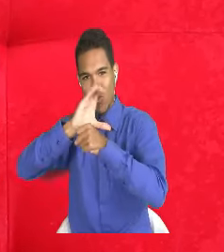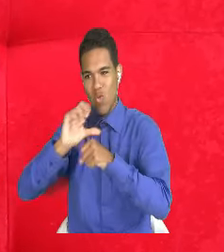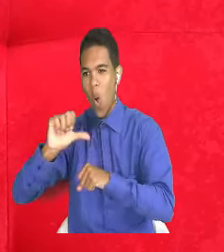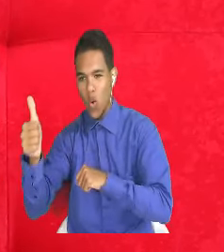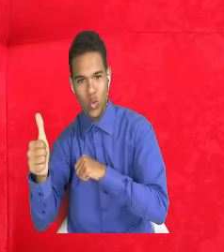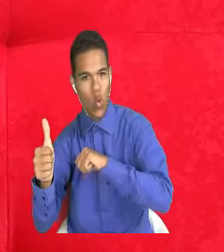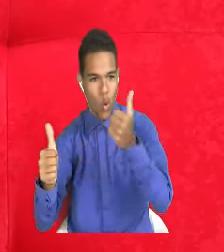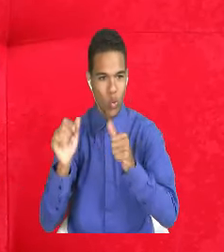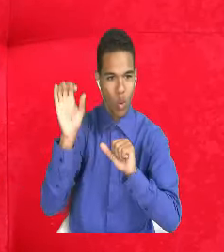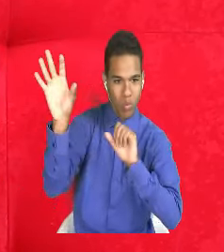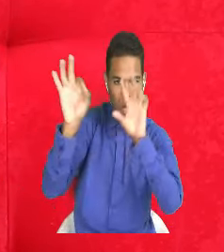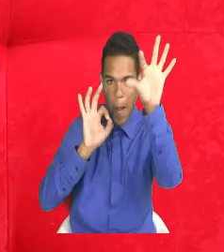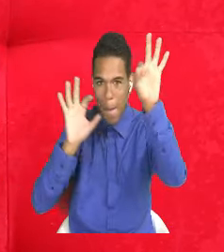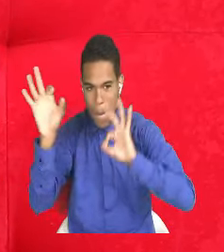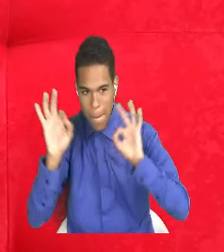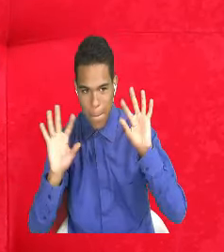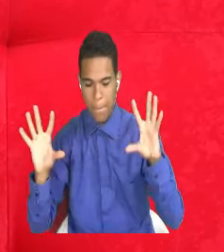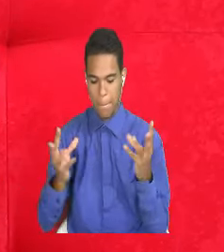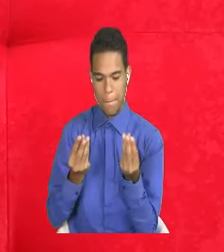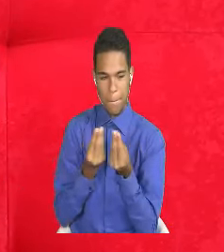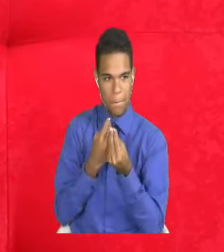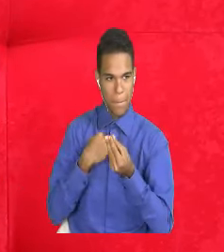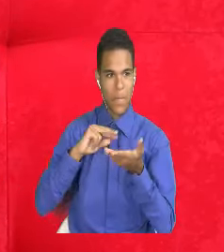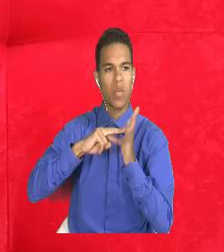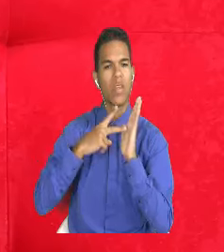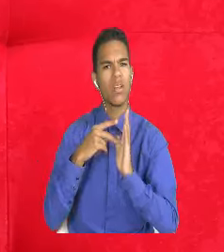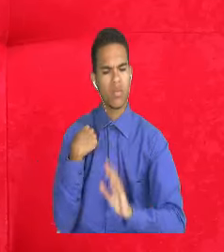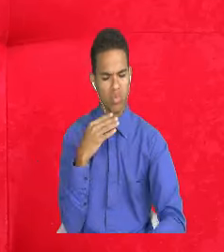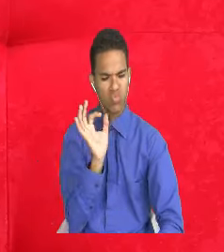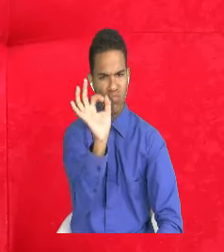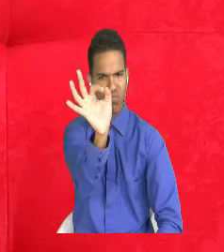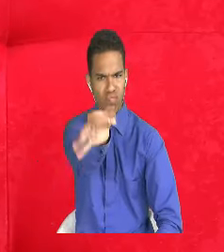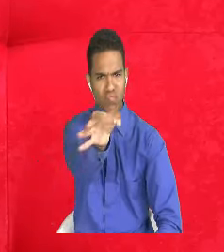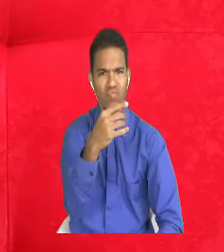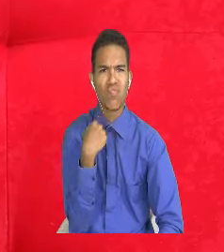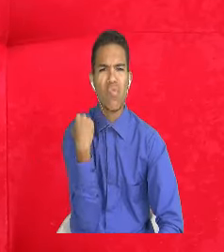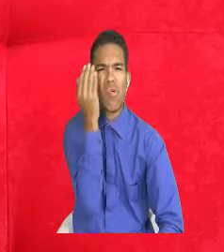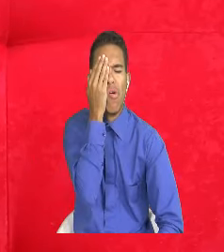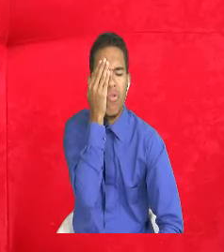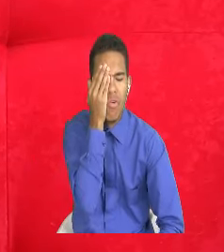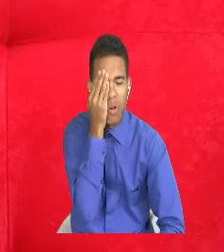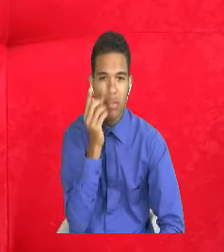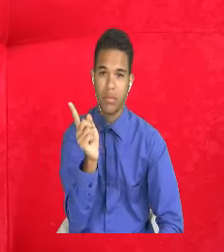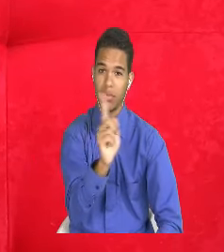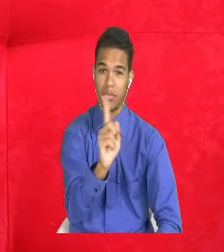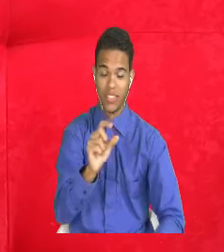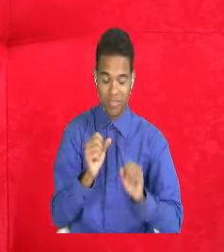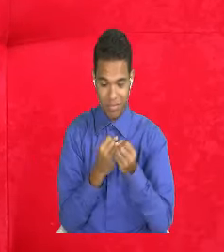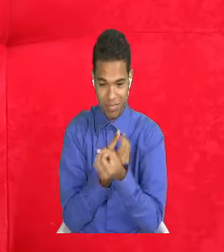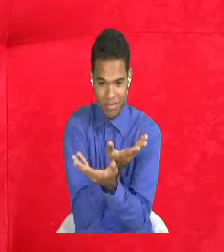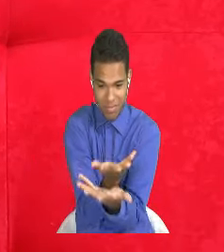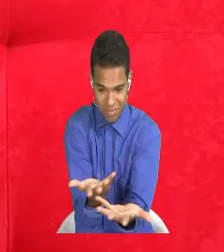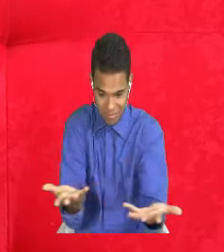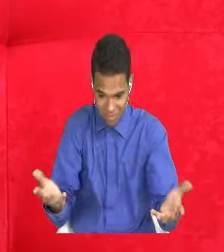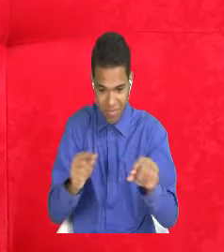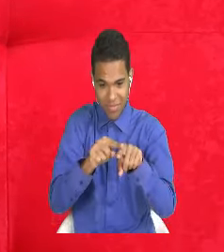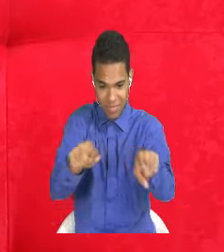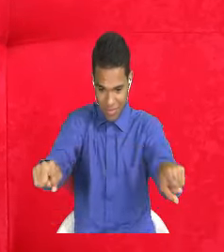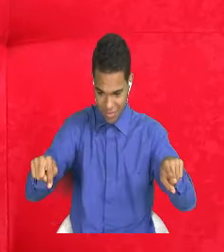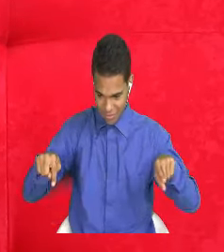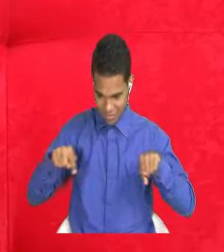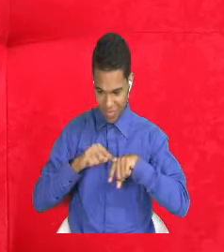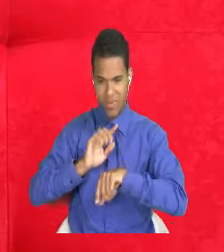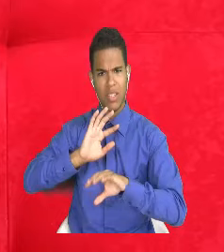su profesión con calidad y sobre todo con seguridad para el paciente, que tengan salas modernas donde puedan desarrollar todo